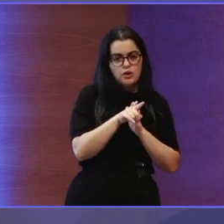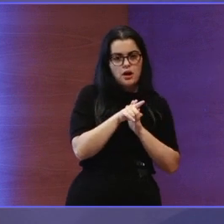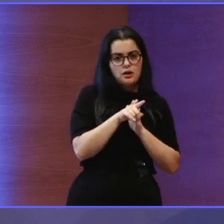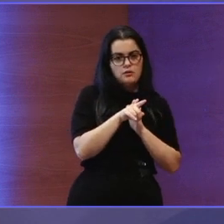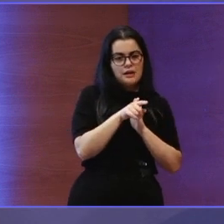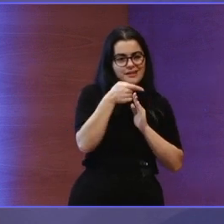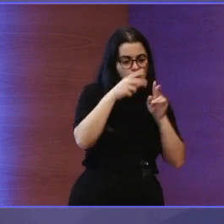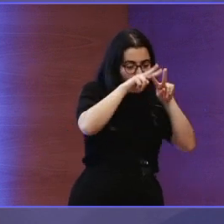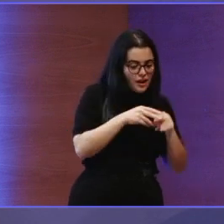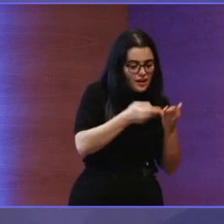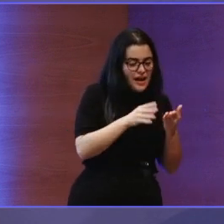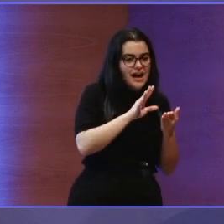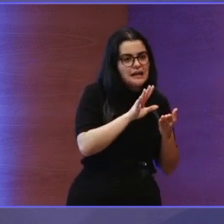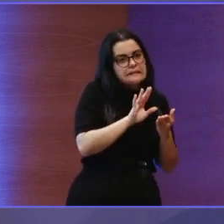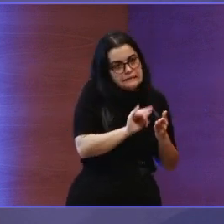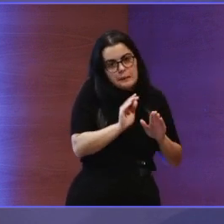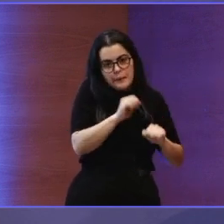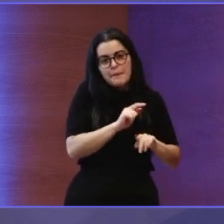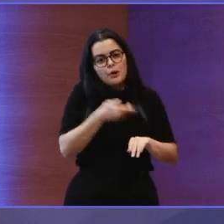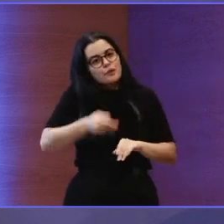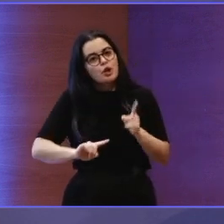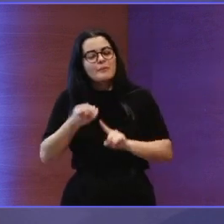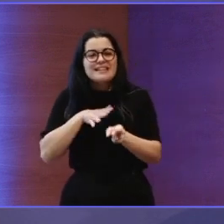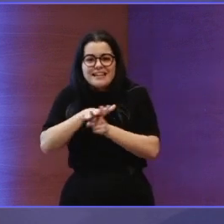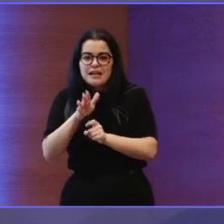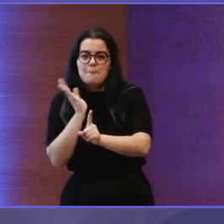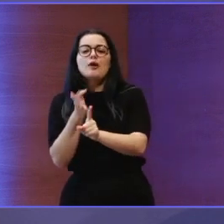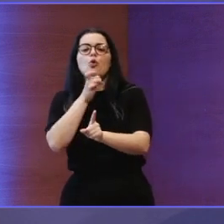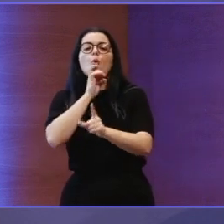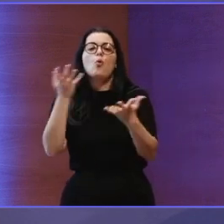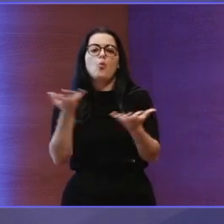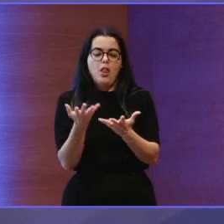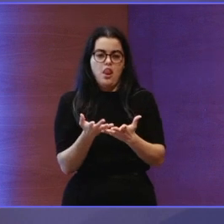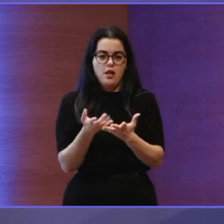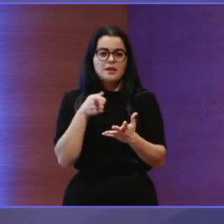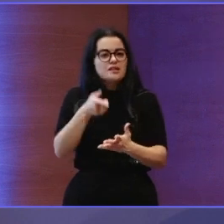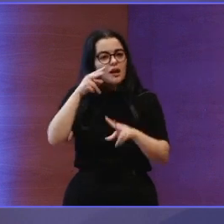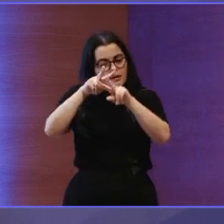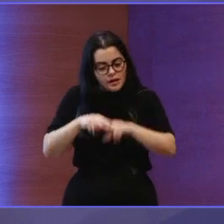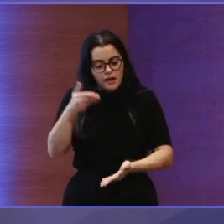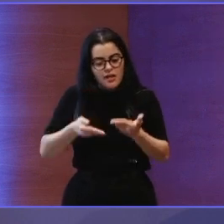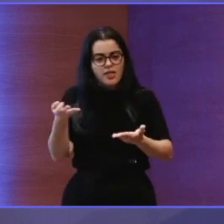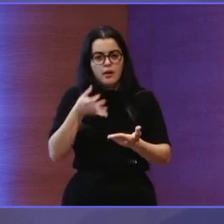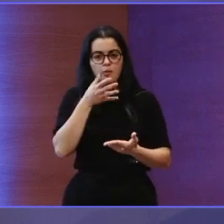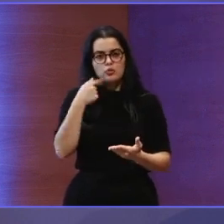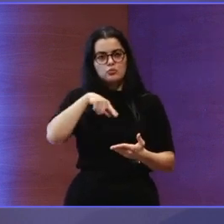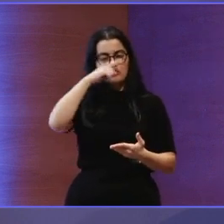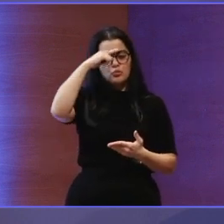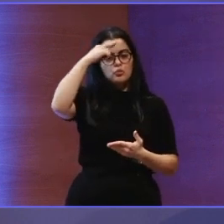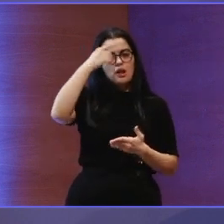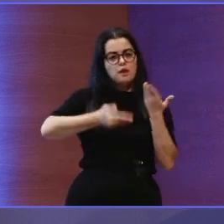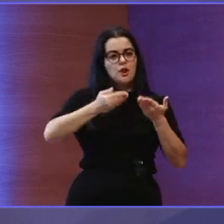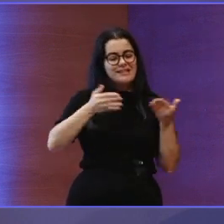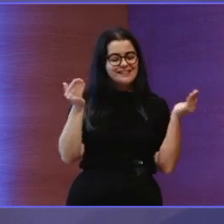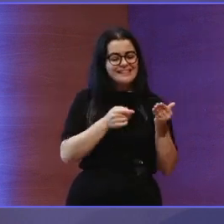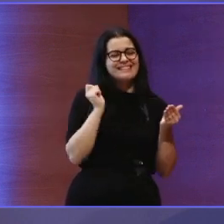impacto del outcome de ese servicio eso es una cuestión fundamental porque tenemos una creo que tenemos una cultura de la evaluación que está muy